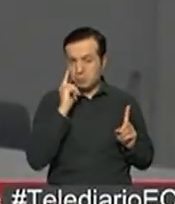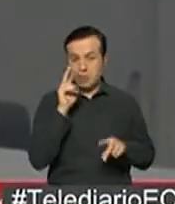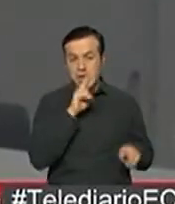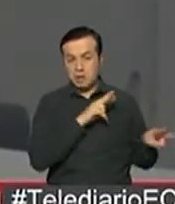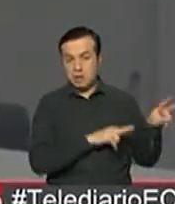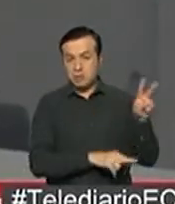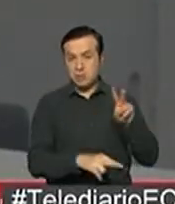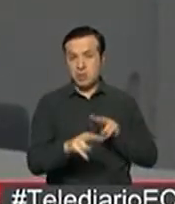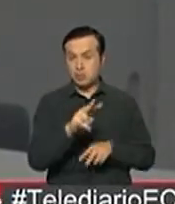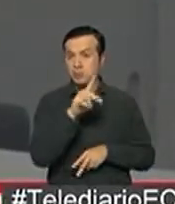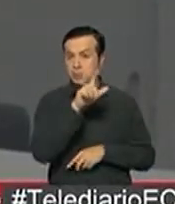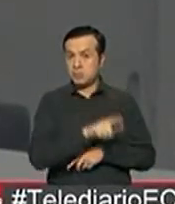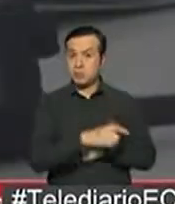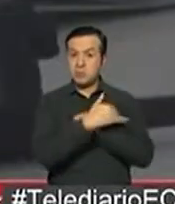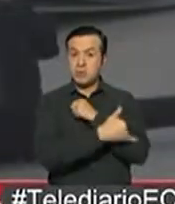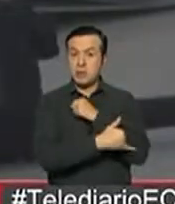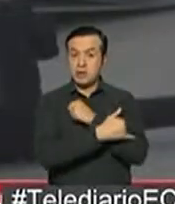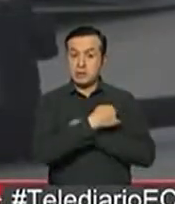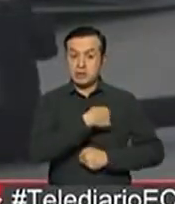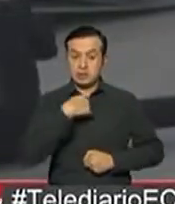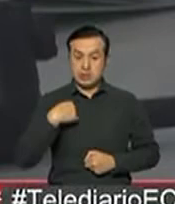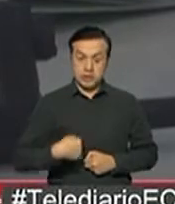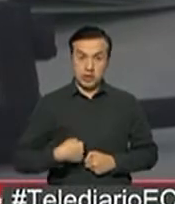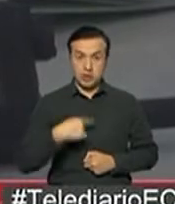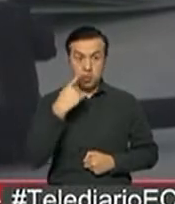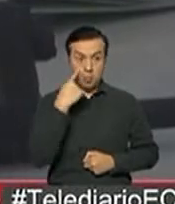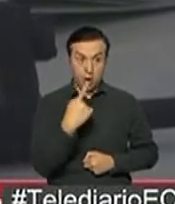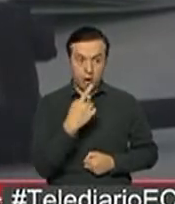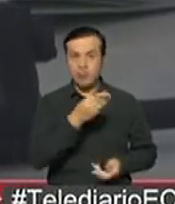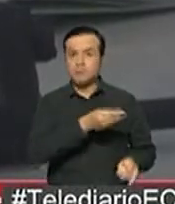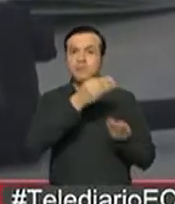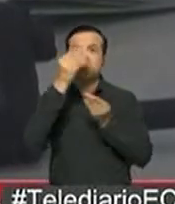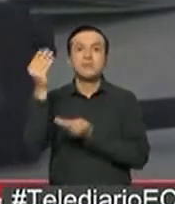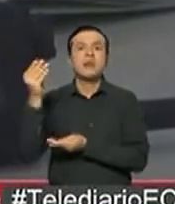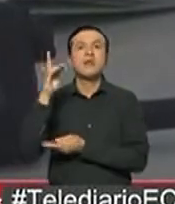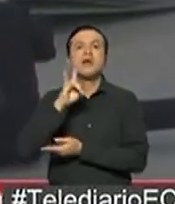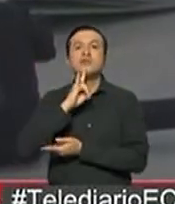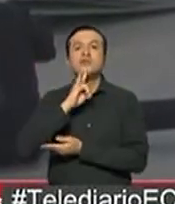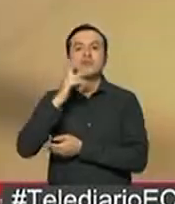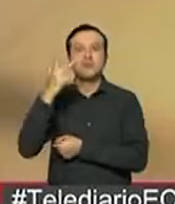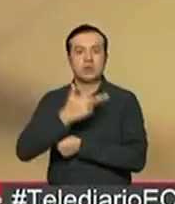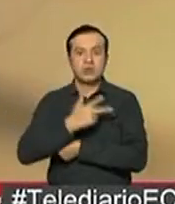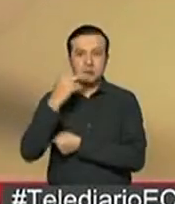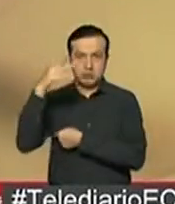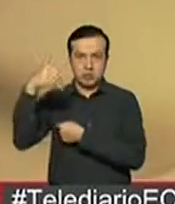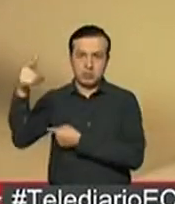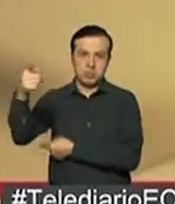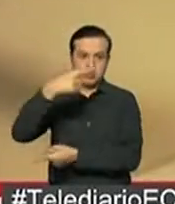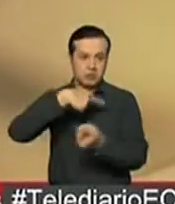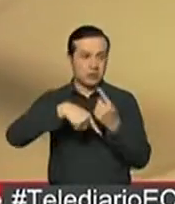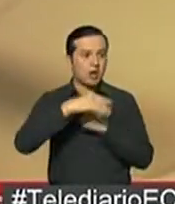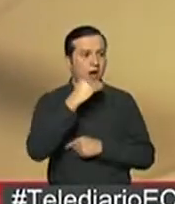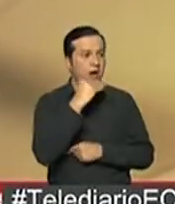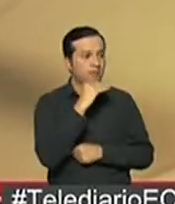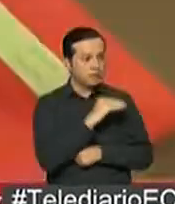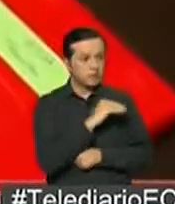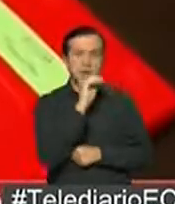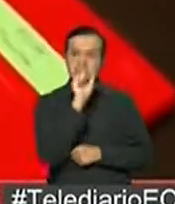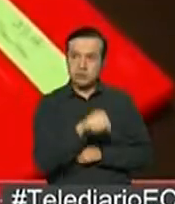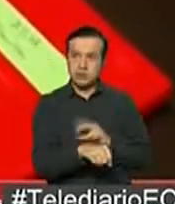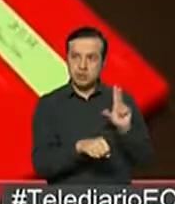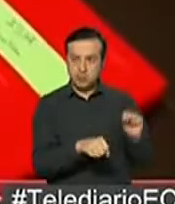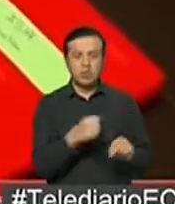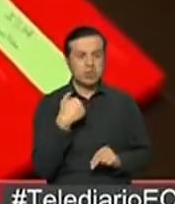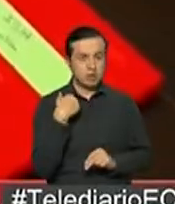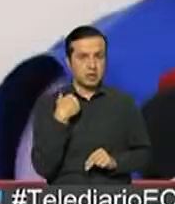ciudadano de nacionalidad china fueron enviados a atlanta eeuu y en 72 horas se conocerá si es portador o no